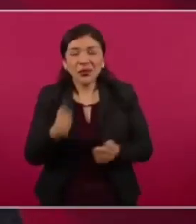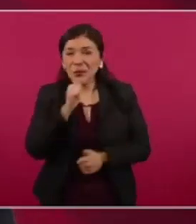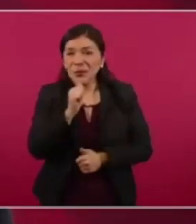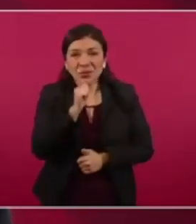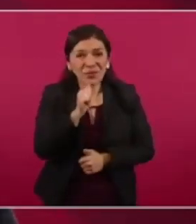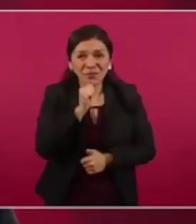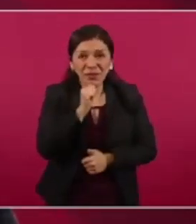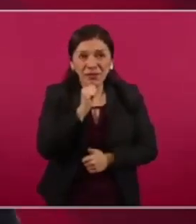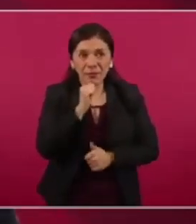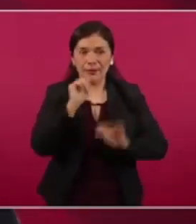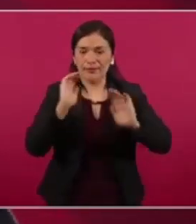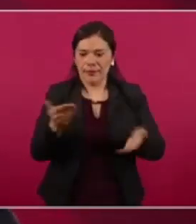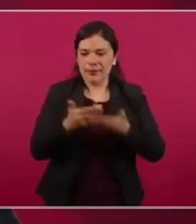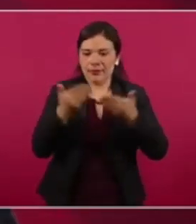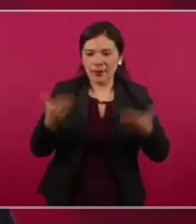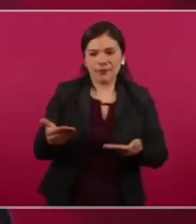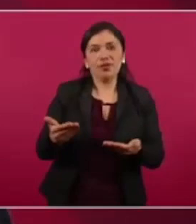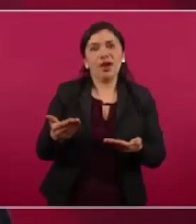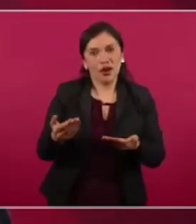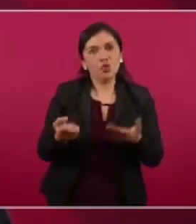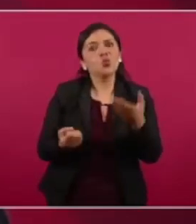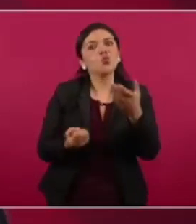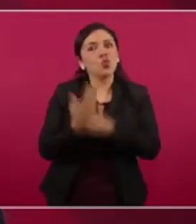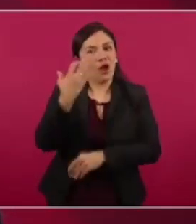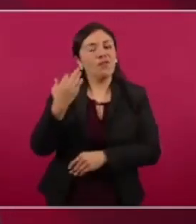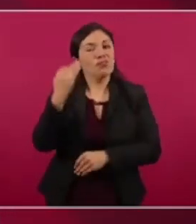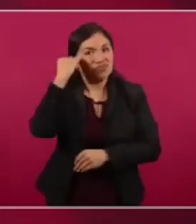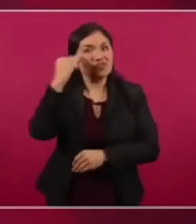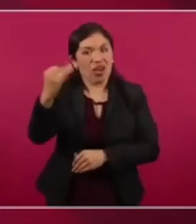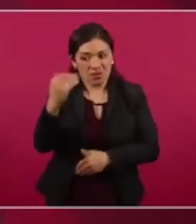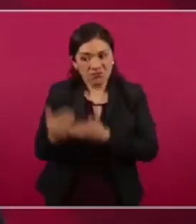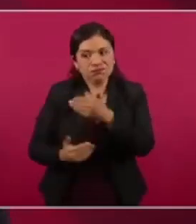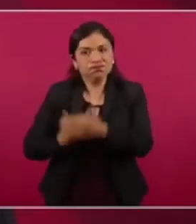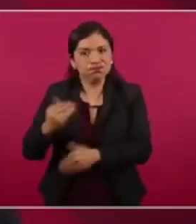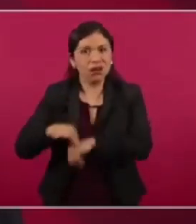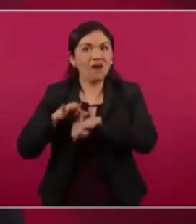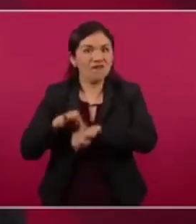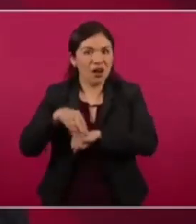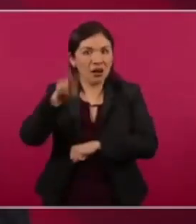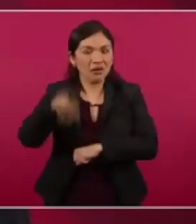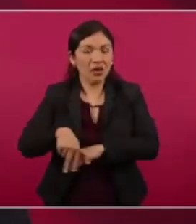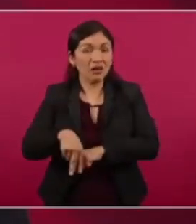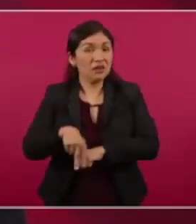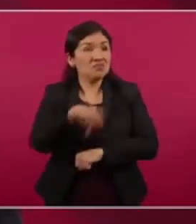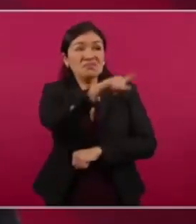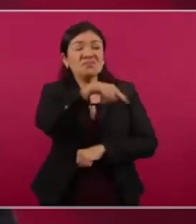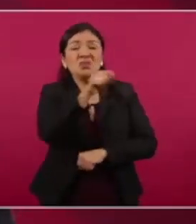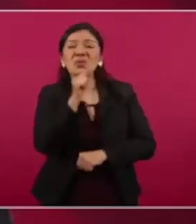esta nueva realidad, pues va a seguir pasando